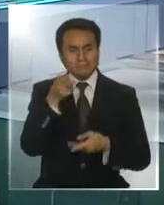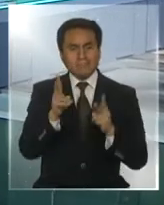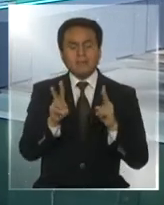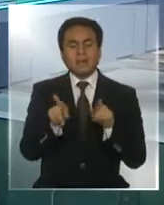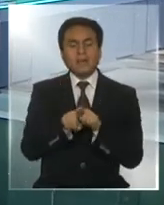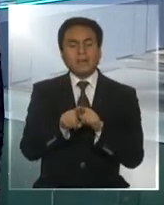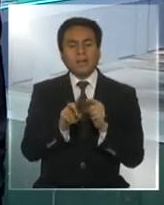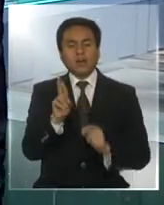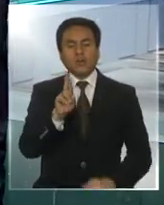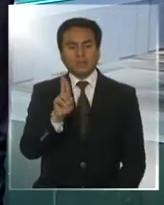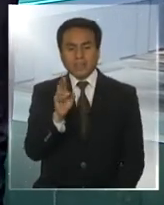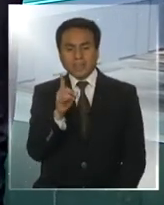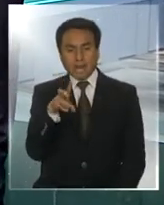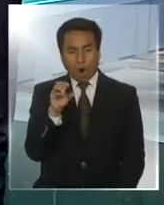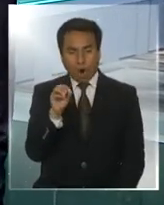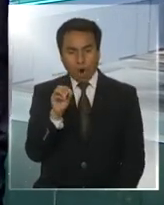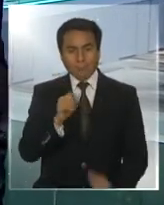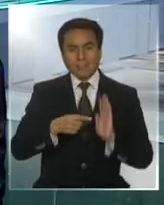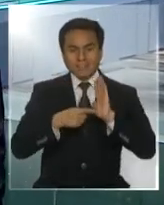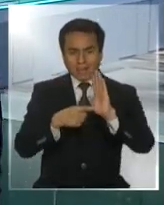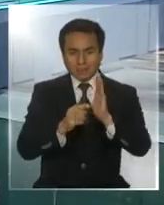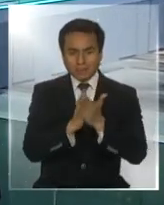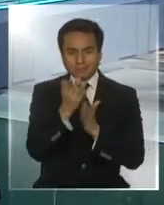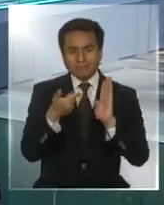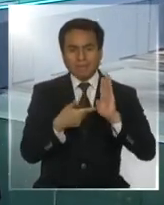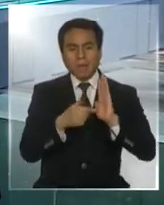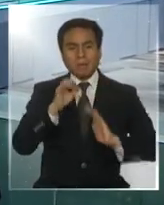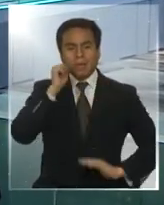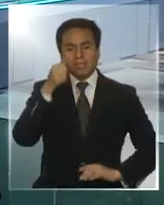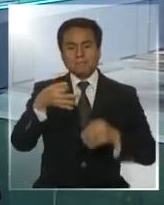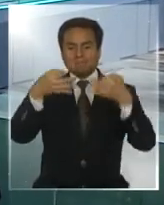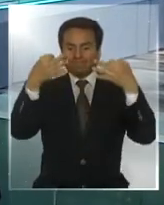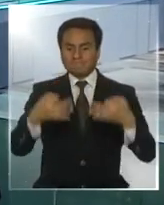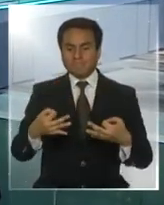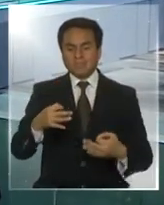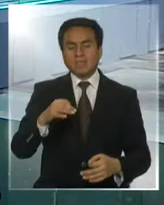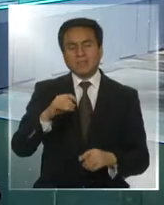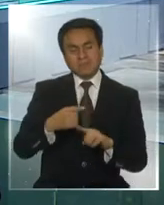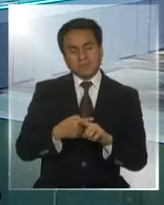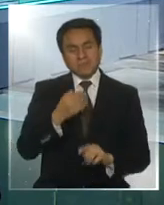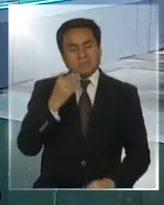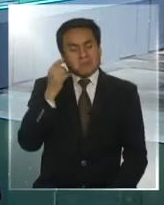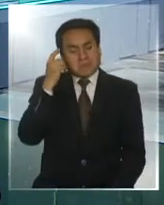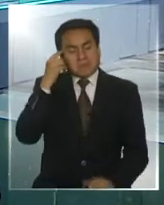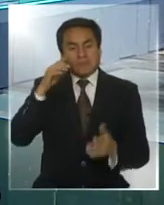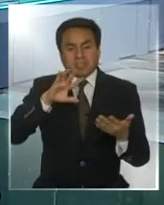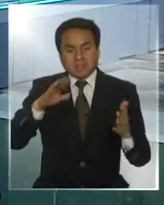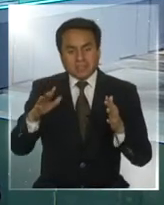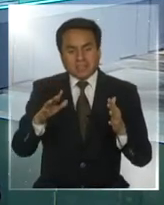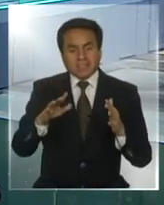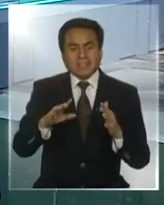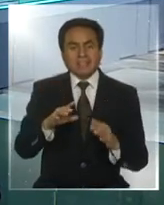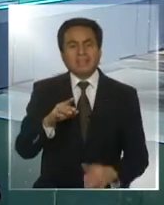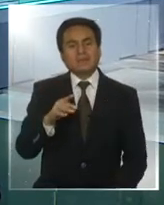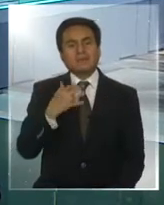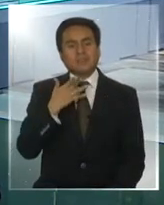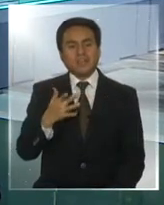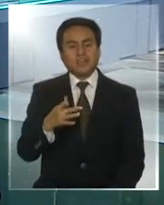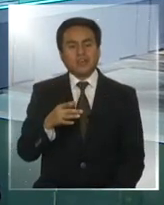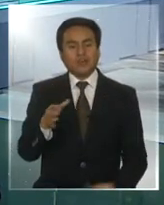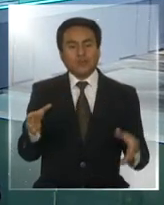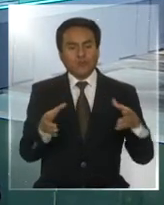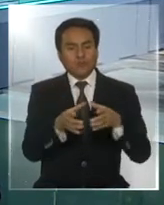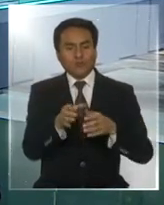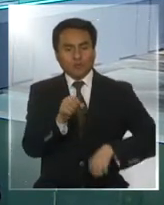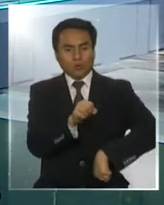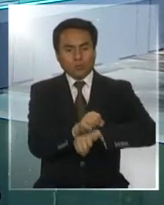a partir, Rodrigo, con esto. Porque mañana es un día decisivo, otro más, supuestamente, así lo debería ser al menos, para el fútbol